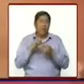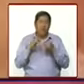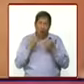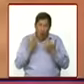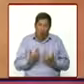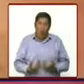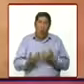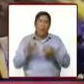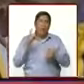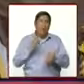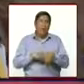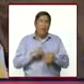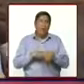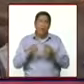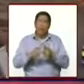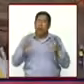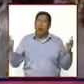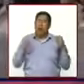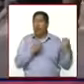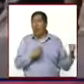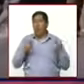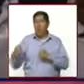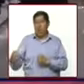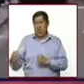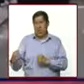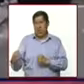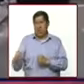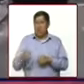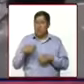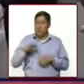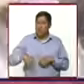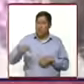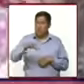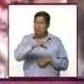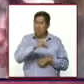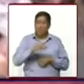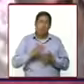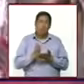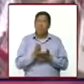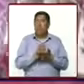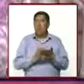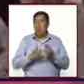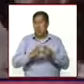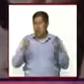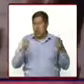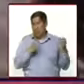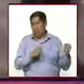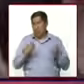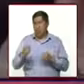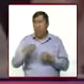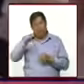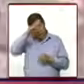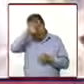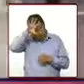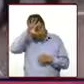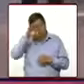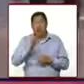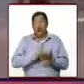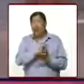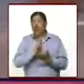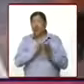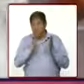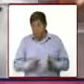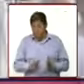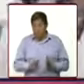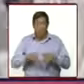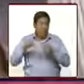particular ver un movimiento en la zona del Gran Poder por los aniversarios de bloques que son parte de las fraternidades del Gran Poder. En Tarija, universitarios se preparan